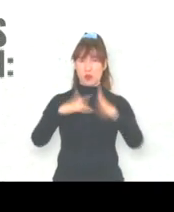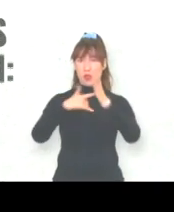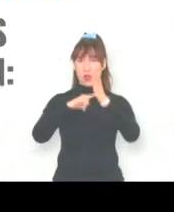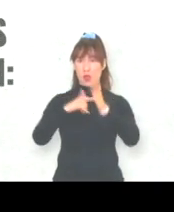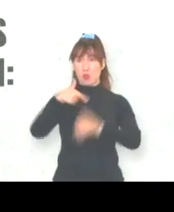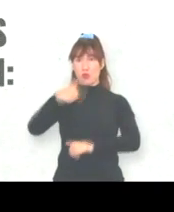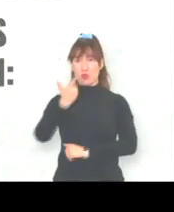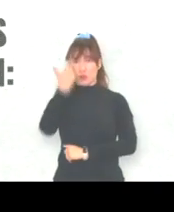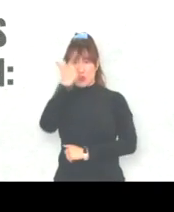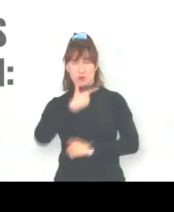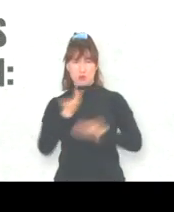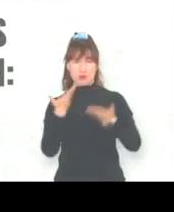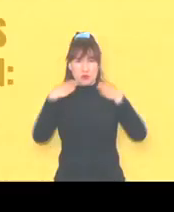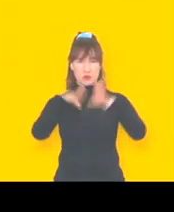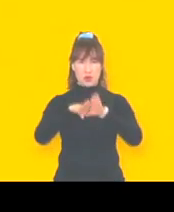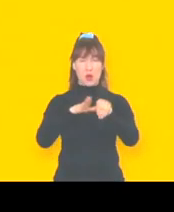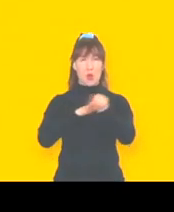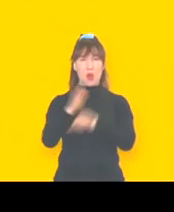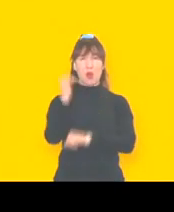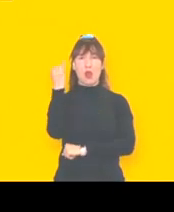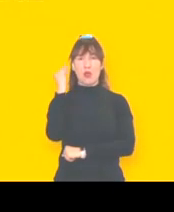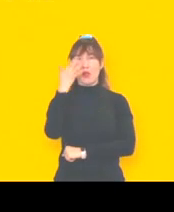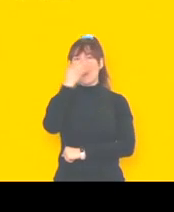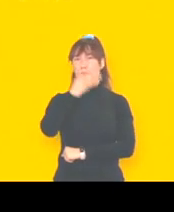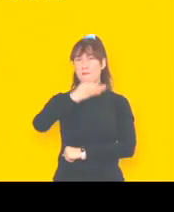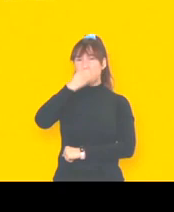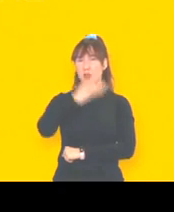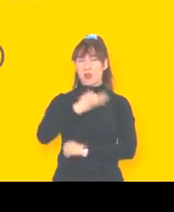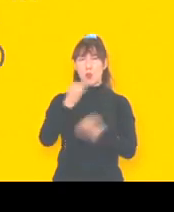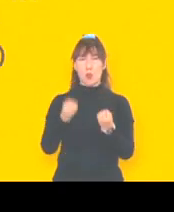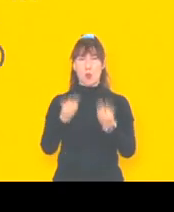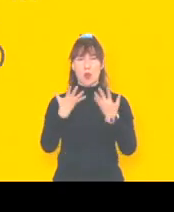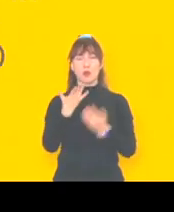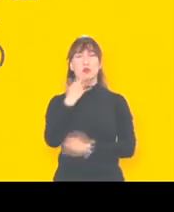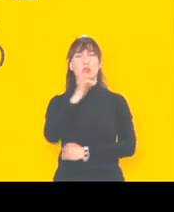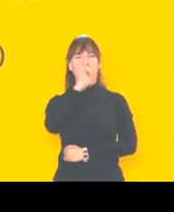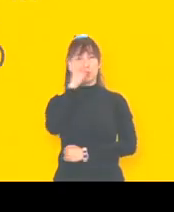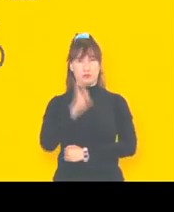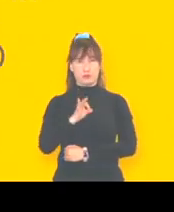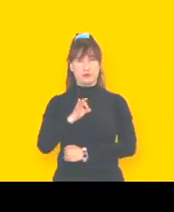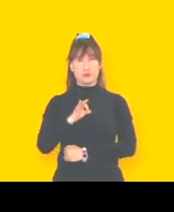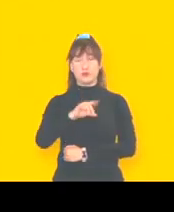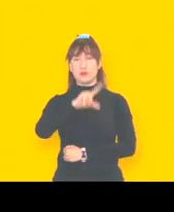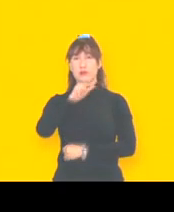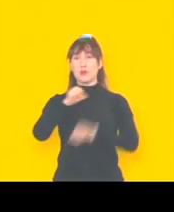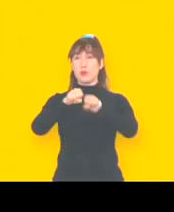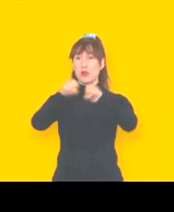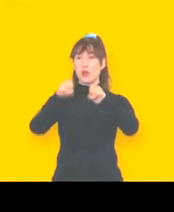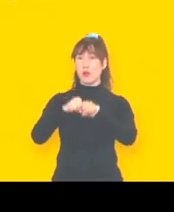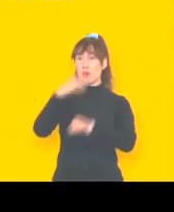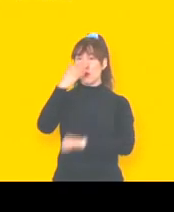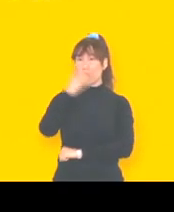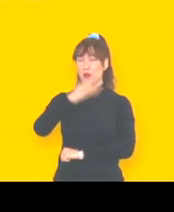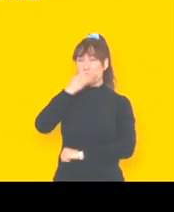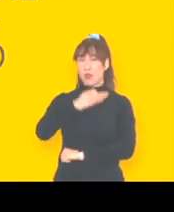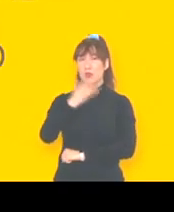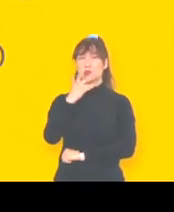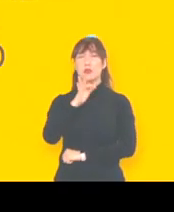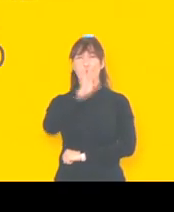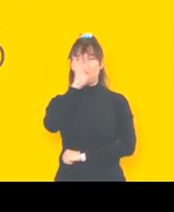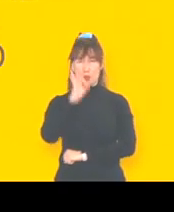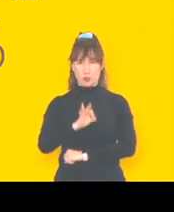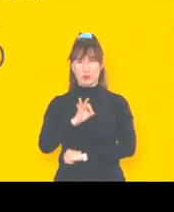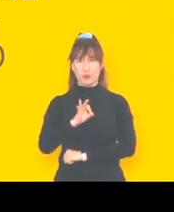con cierre a las 12 de la noche son: jardines de eventos con aforo al 50%, salones de fiestas con aforo